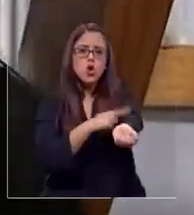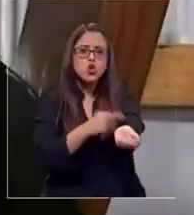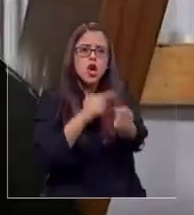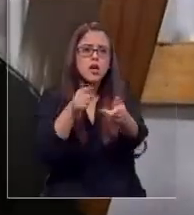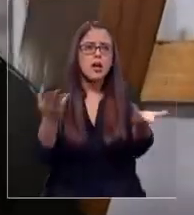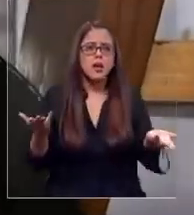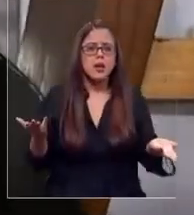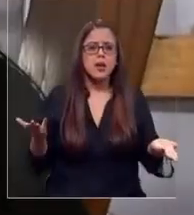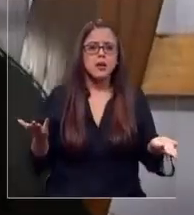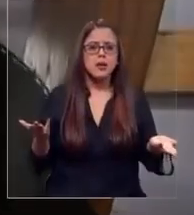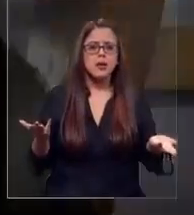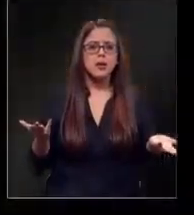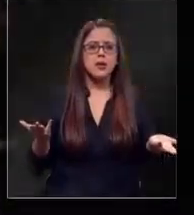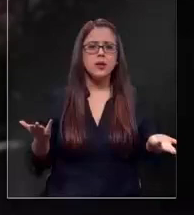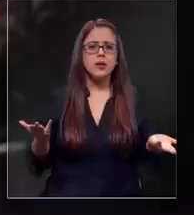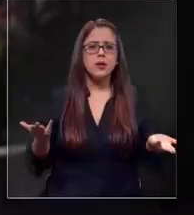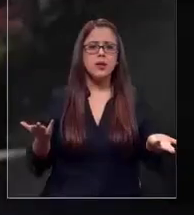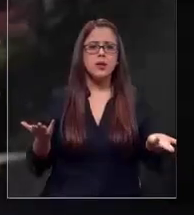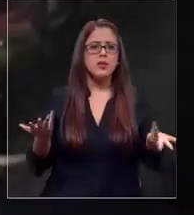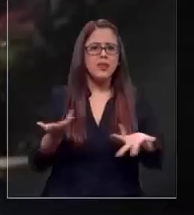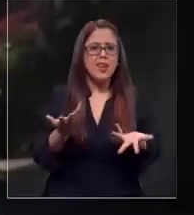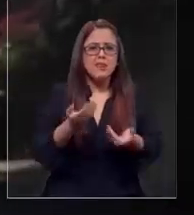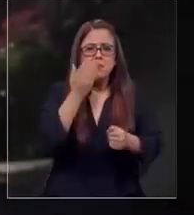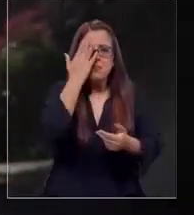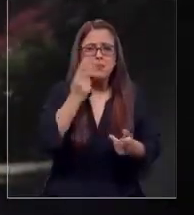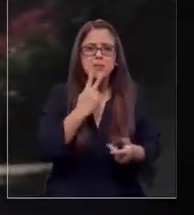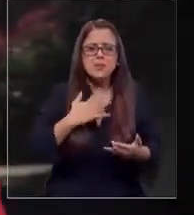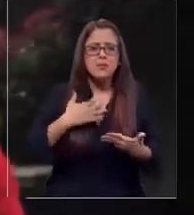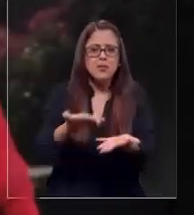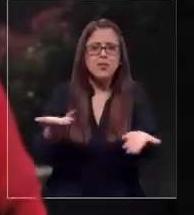Fue el día más terrible de mi vida.